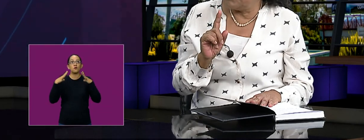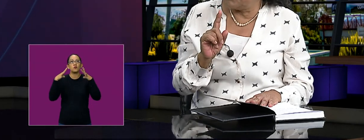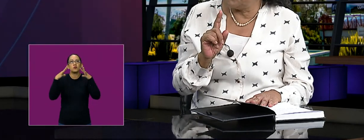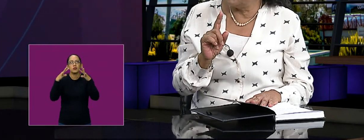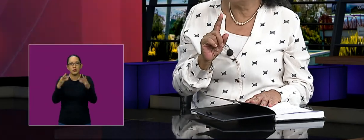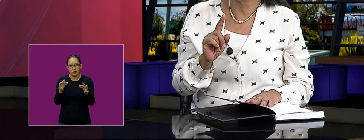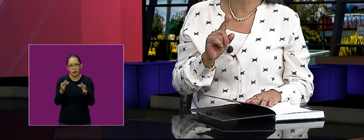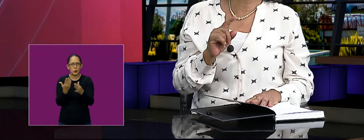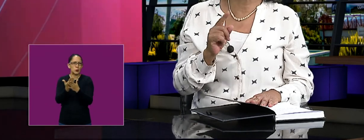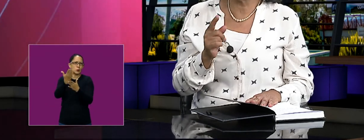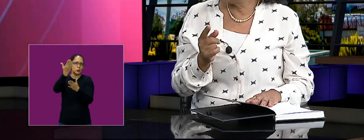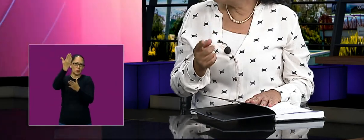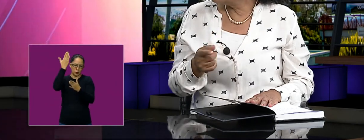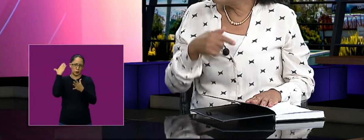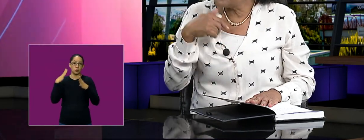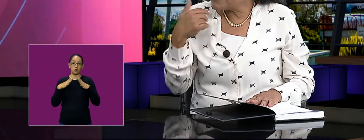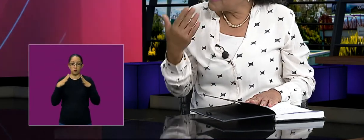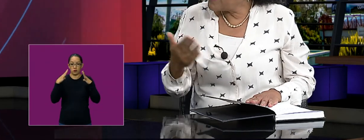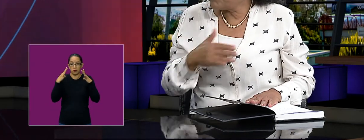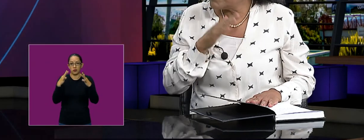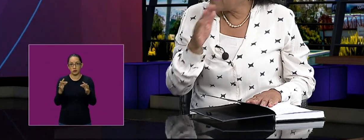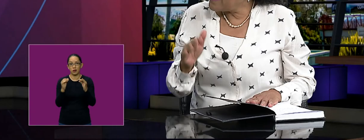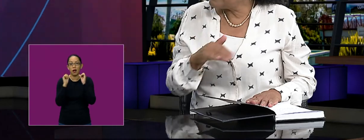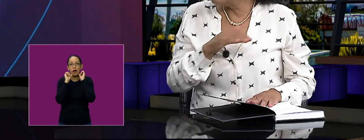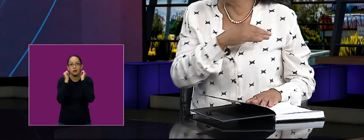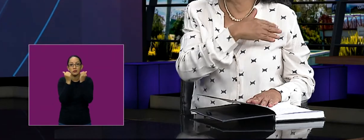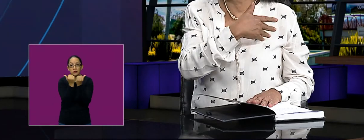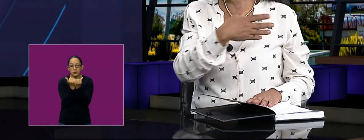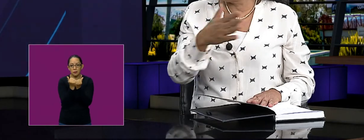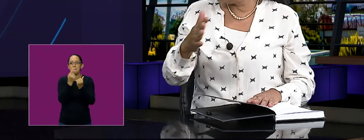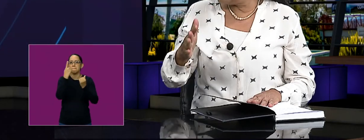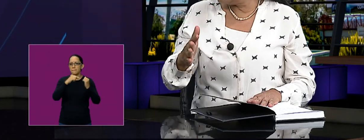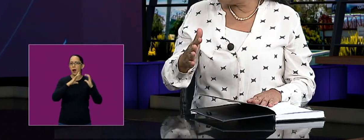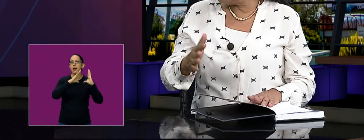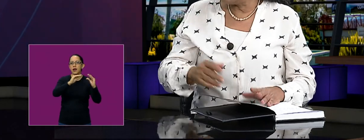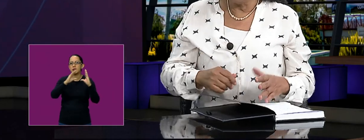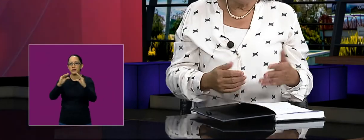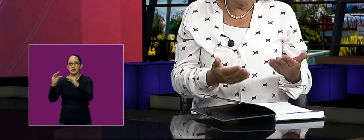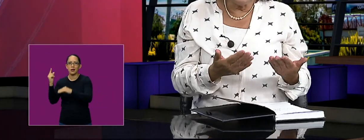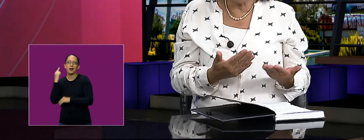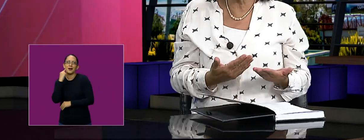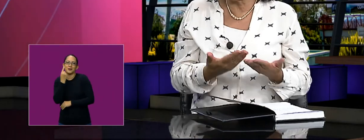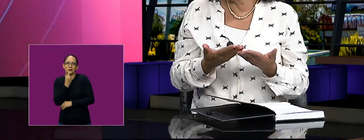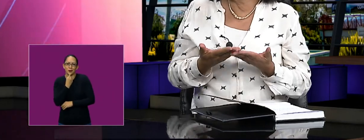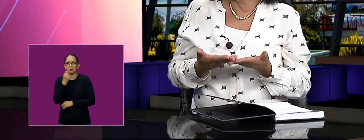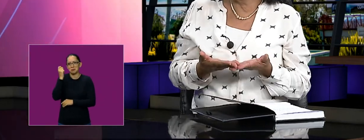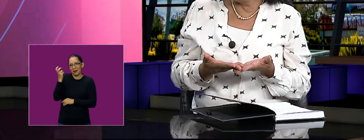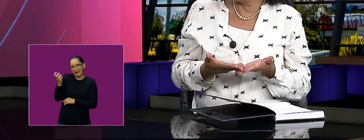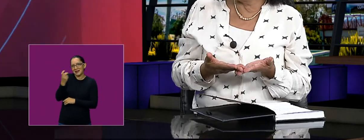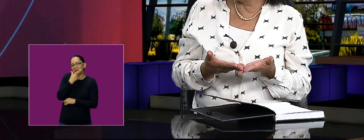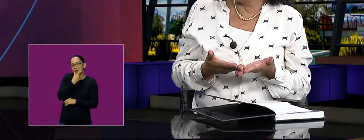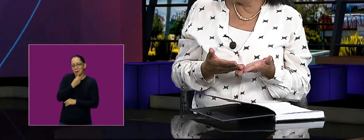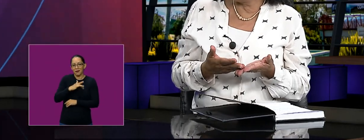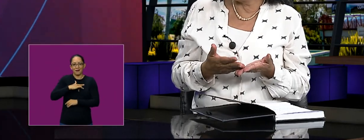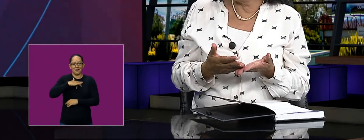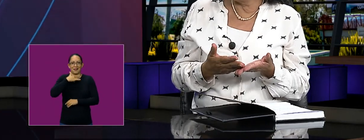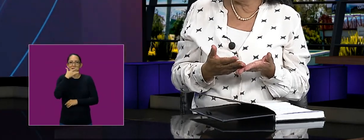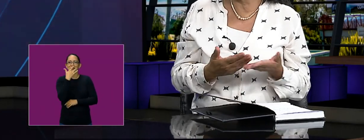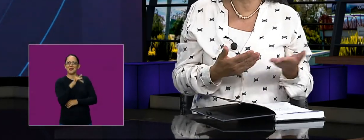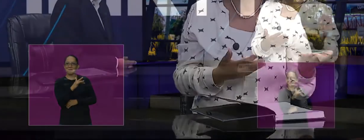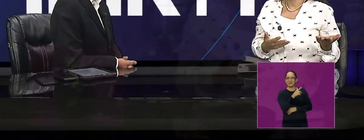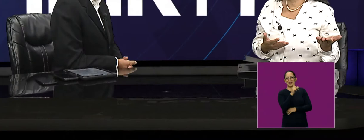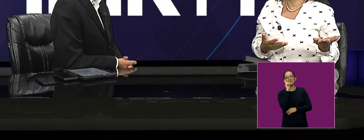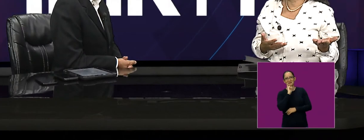jóvenes sordos, conoce a una chica sorda, se enamora, casa y de ahí viene esa historia. Y hasta el teléfono celular,